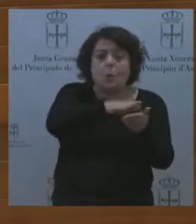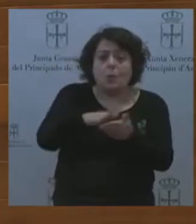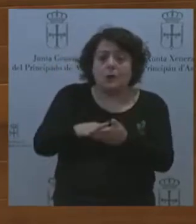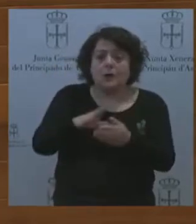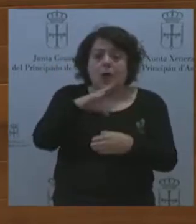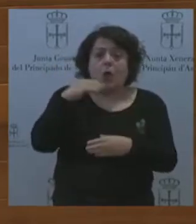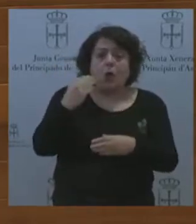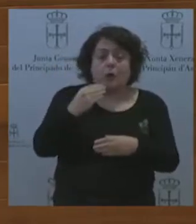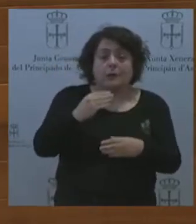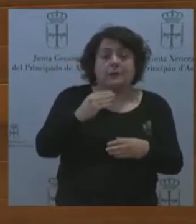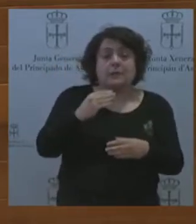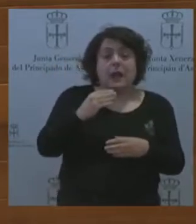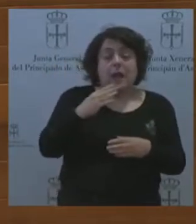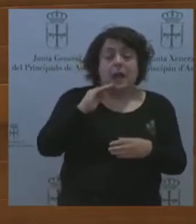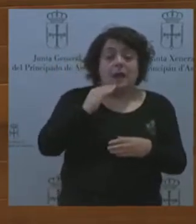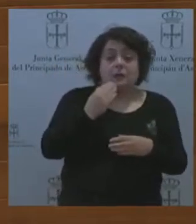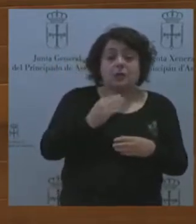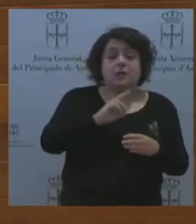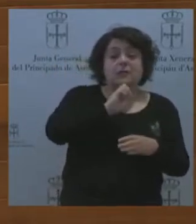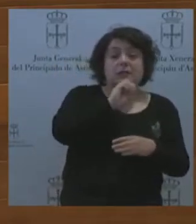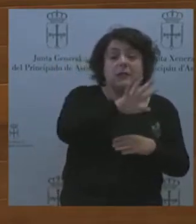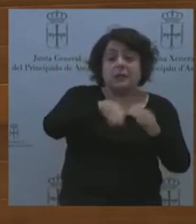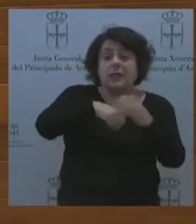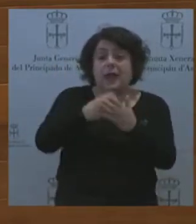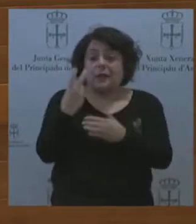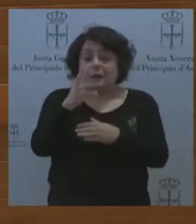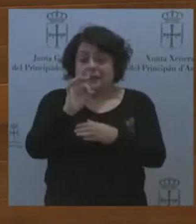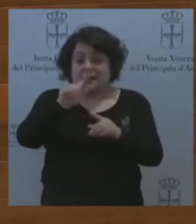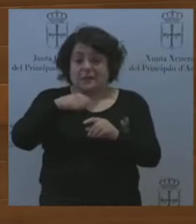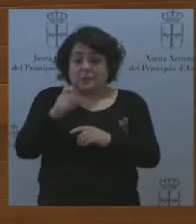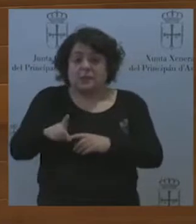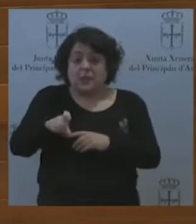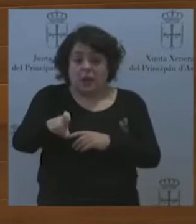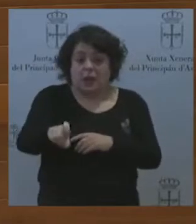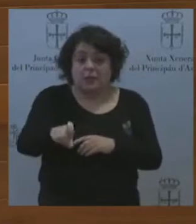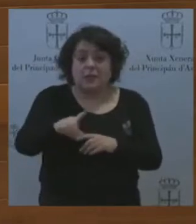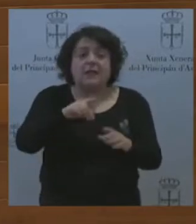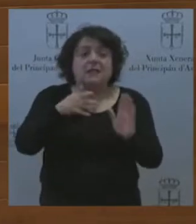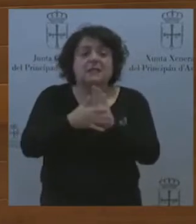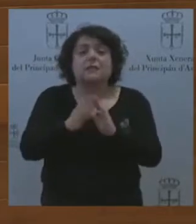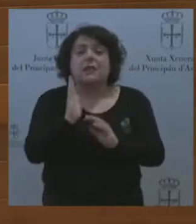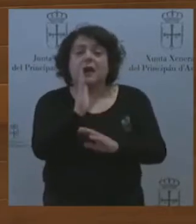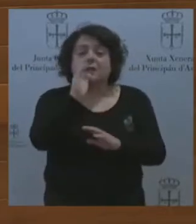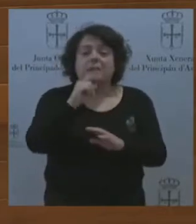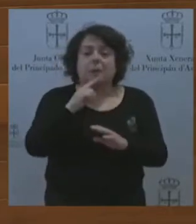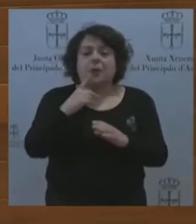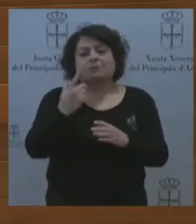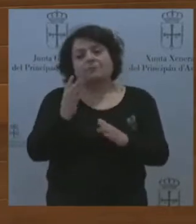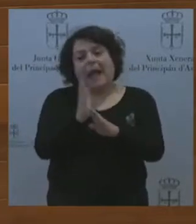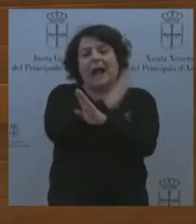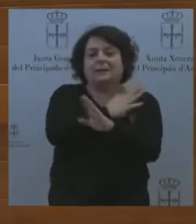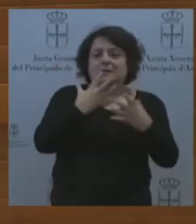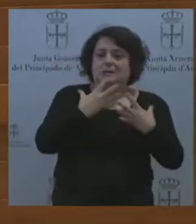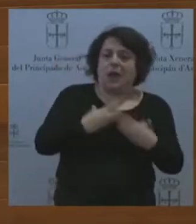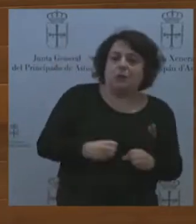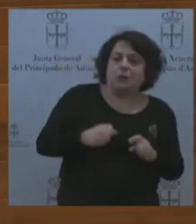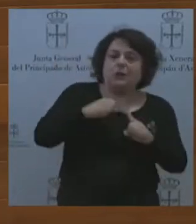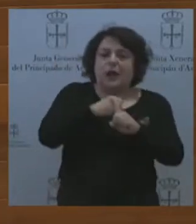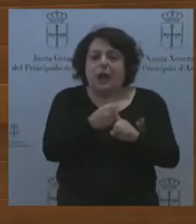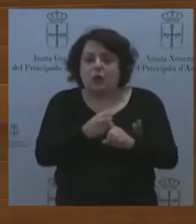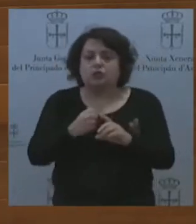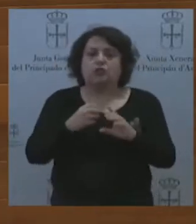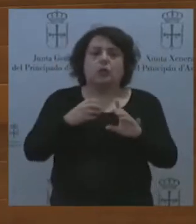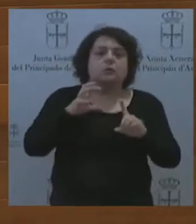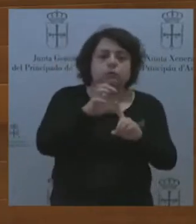que muy frecuentemente llega propiciado por la depresión, el acoso y el ciberacoso. En este sentido, consideramos clave